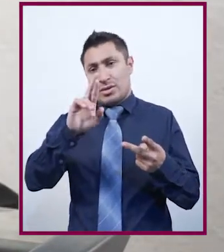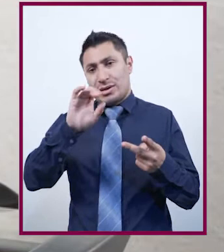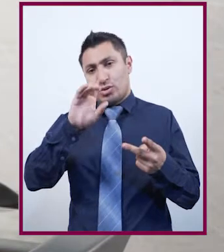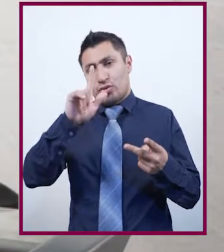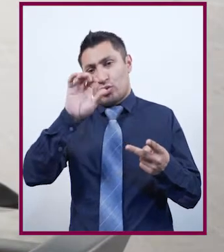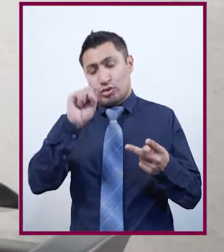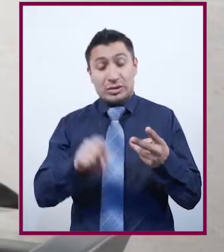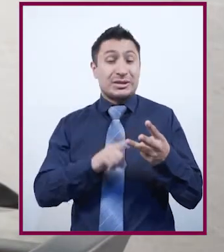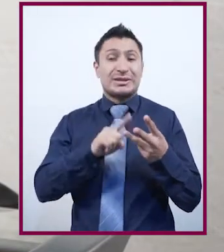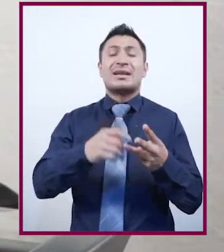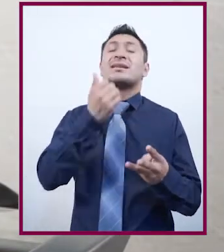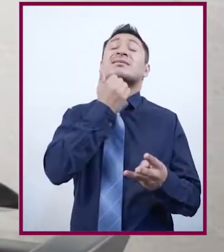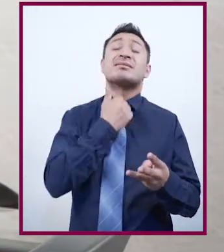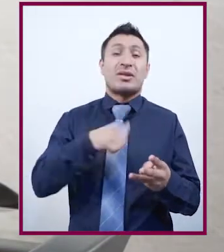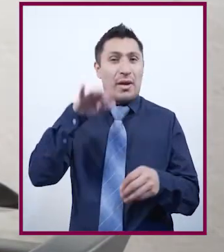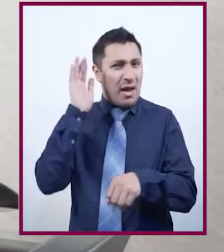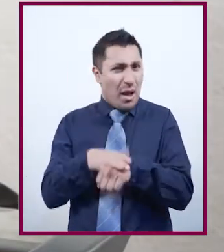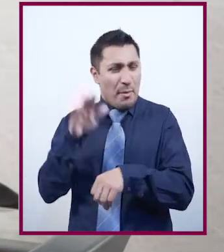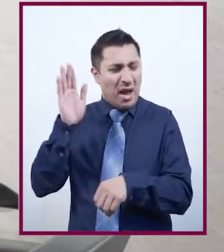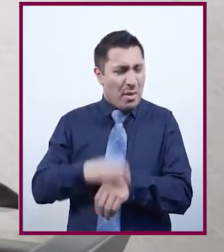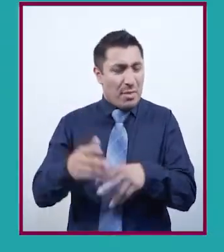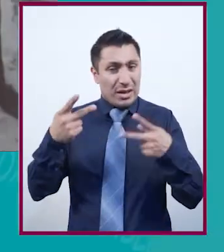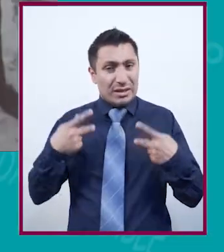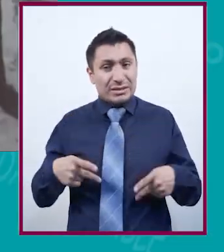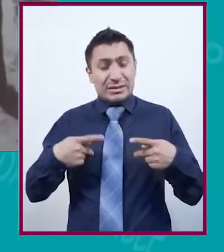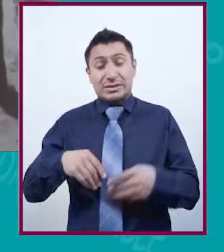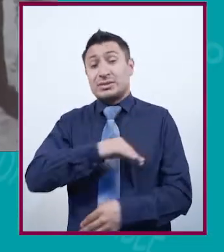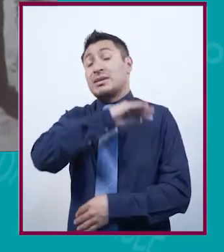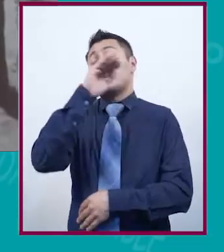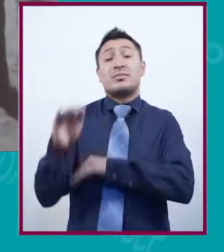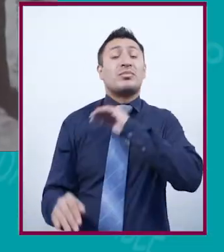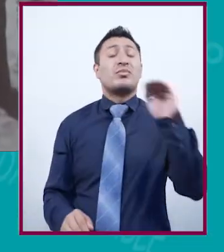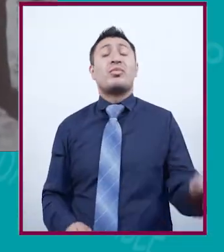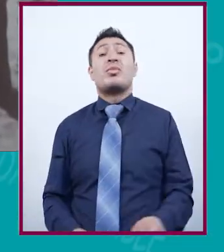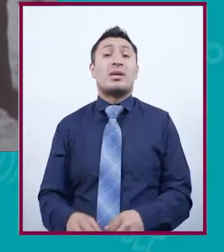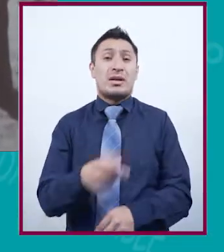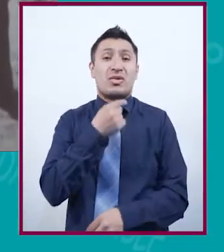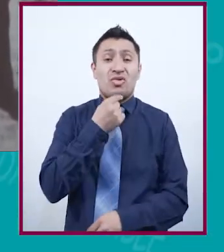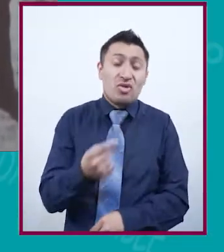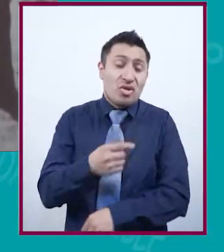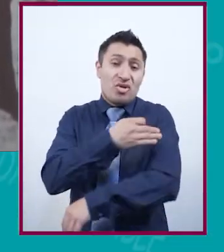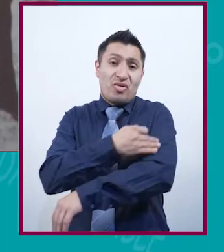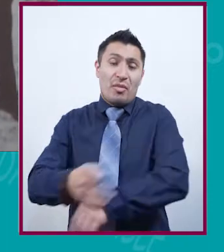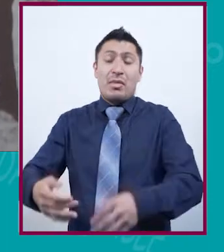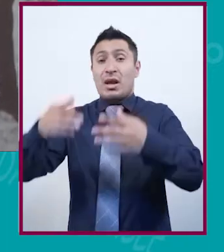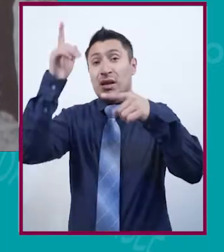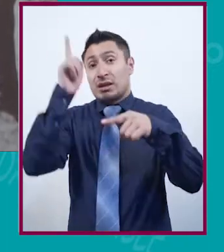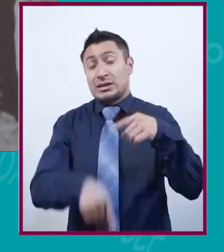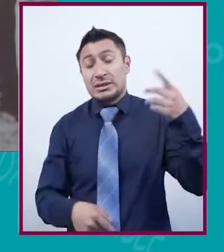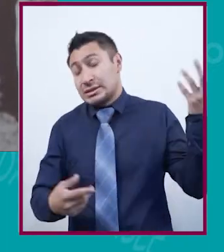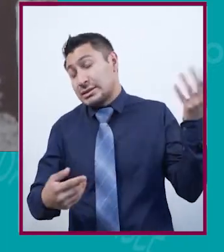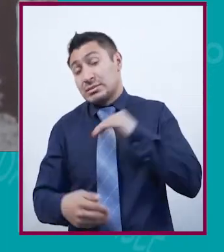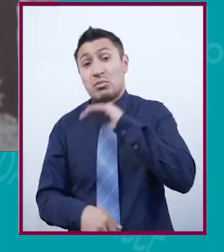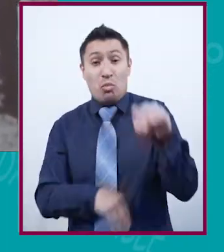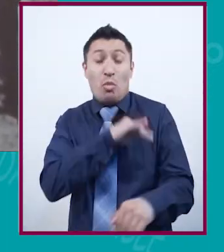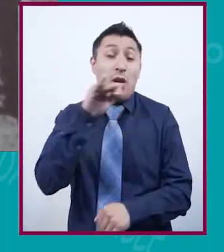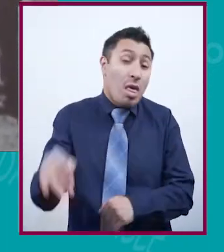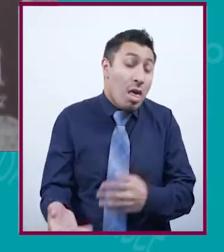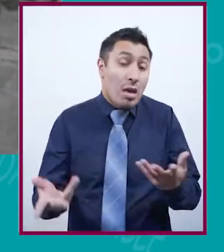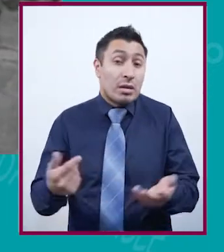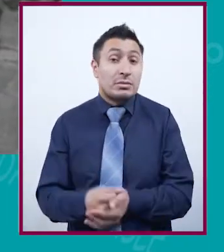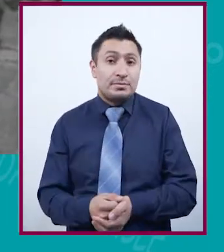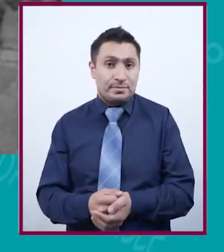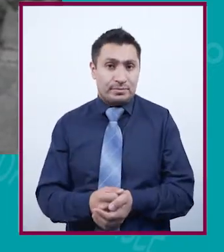alcoholismo, dejando a más y más huérfanos. Había tantos niños y niñas en esta situación que una de las